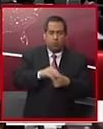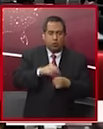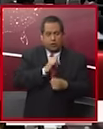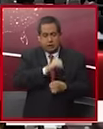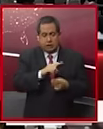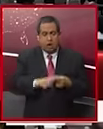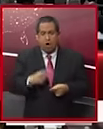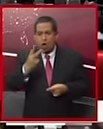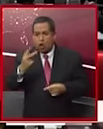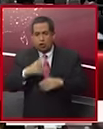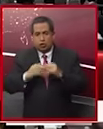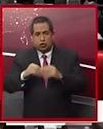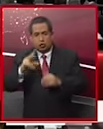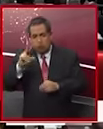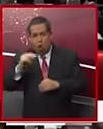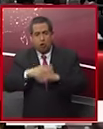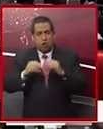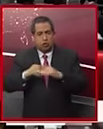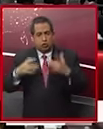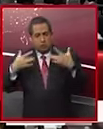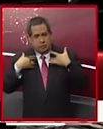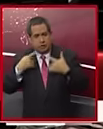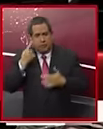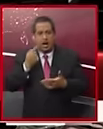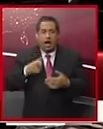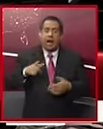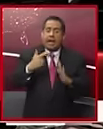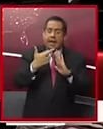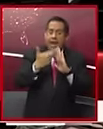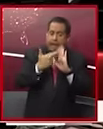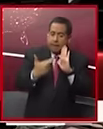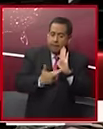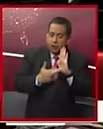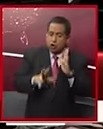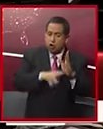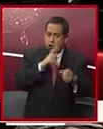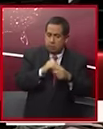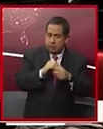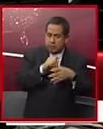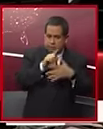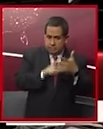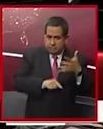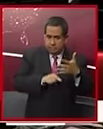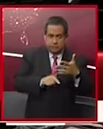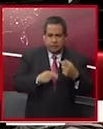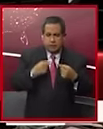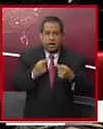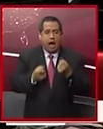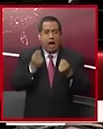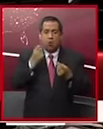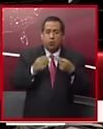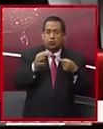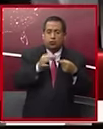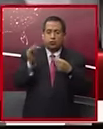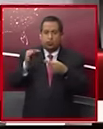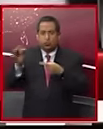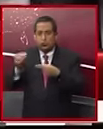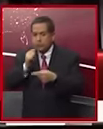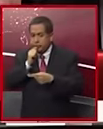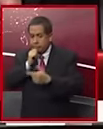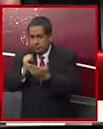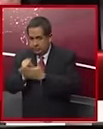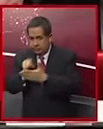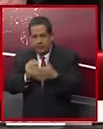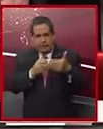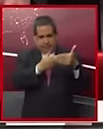2 abstenciones el reglamento para el gobierno interior de la Asamblea, en lo general y lo particular de los artículos no